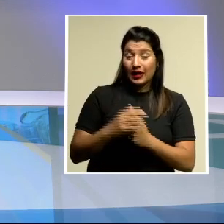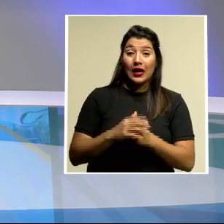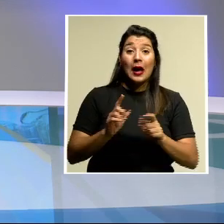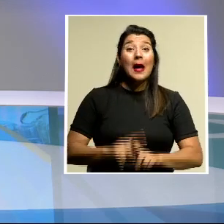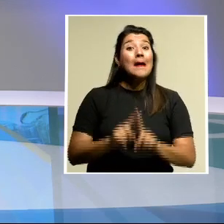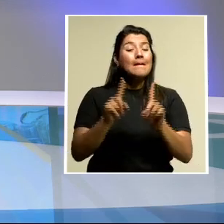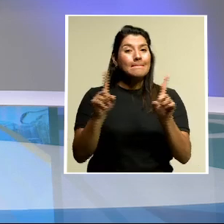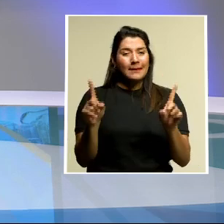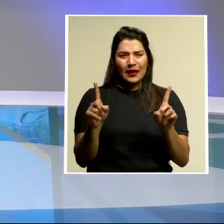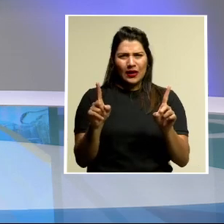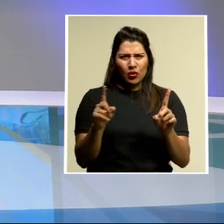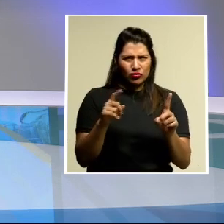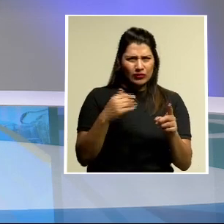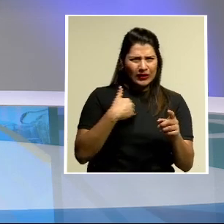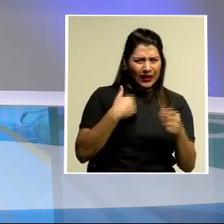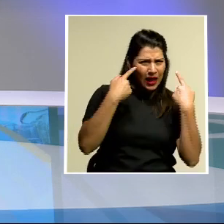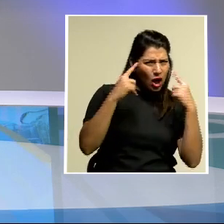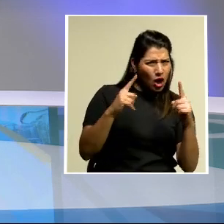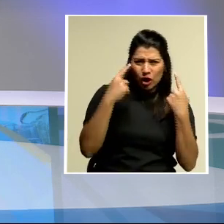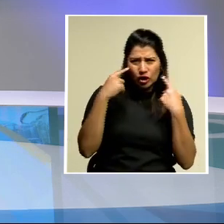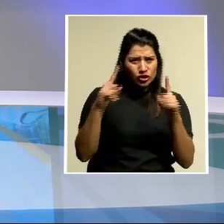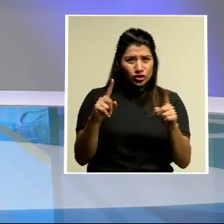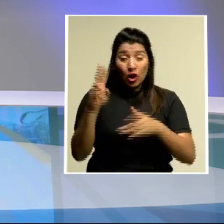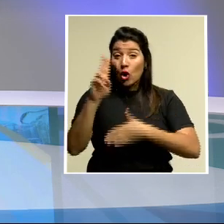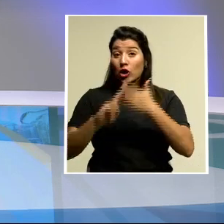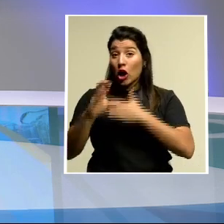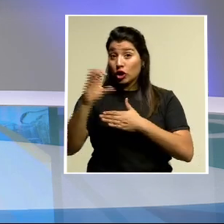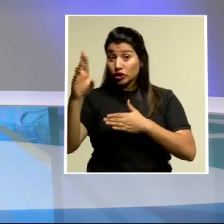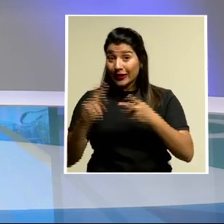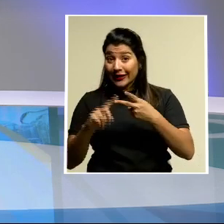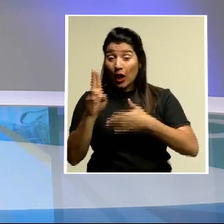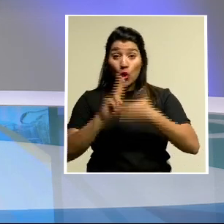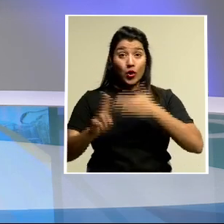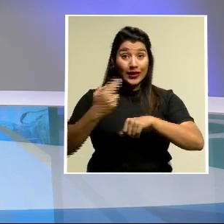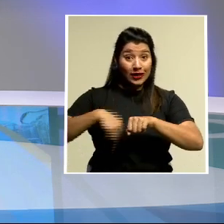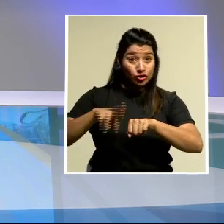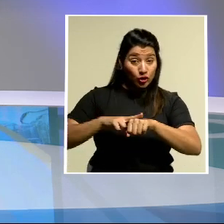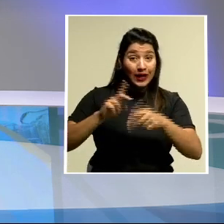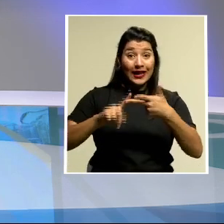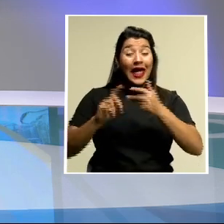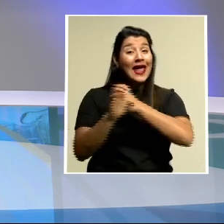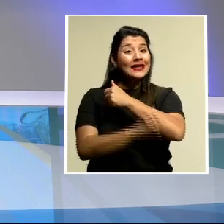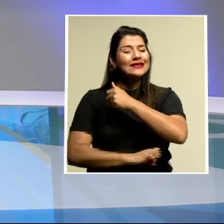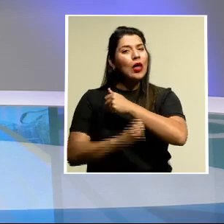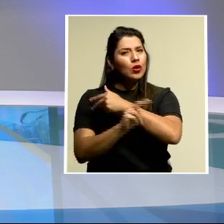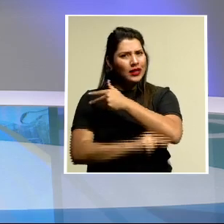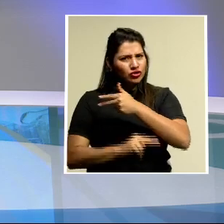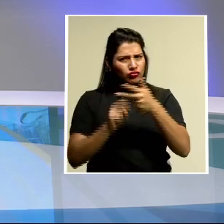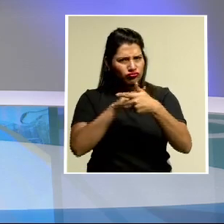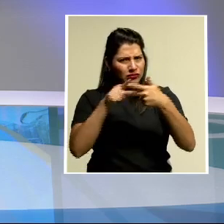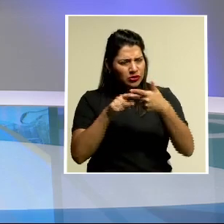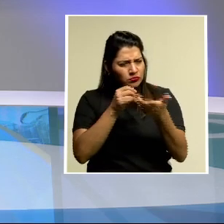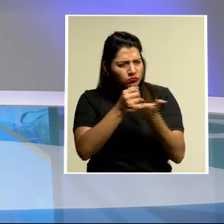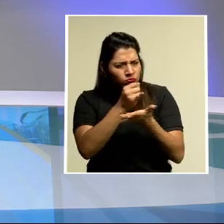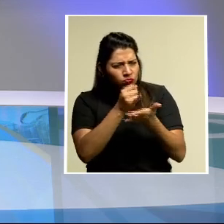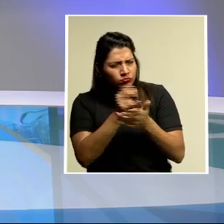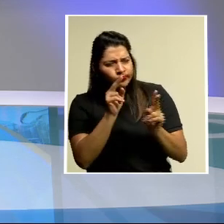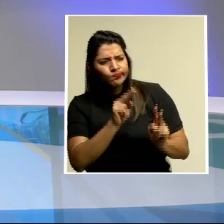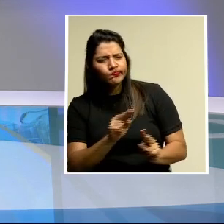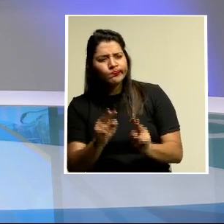¿da efecto o no da efecto? Universidad de Costa Rica, Universidad Nacional, incluso el Estado de la Nación han venido haciendo estudios para